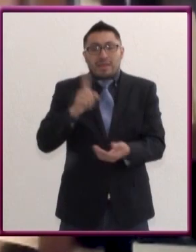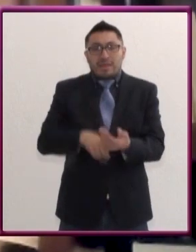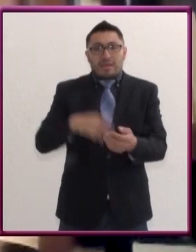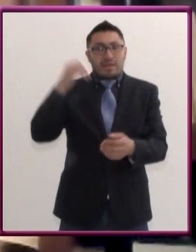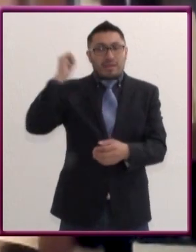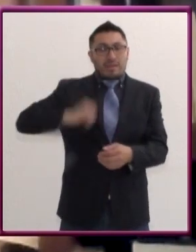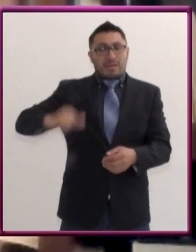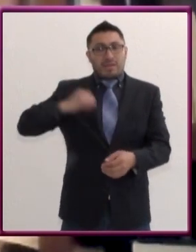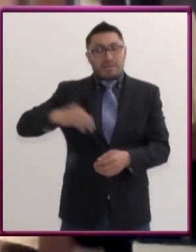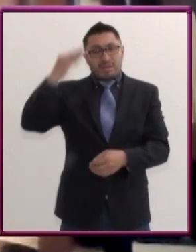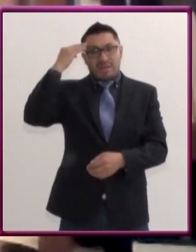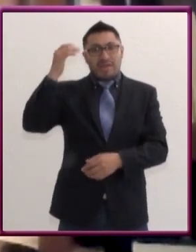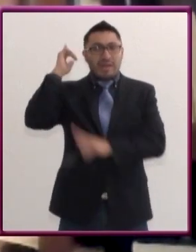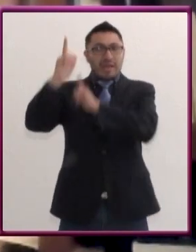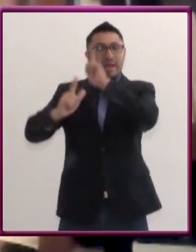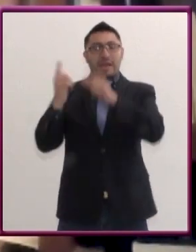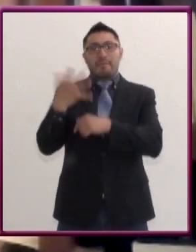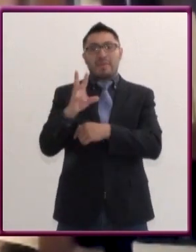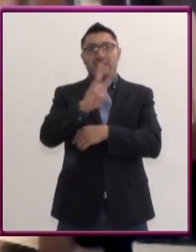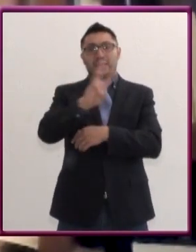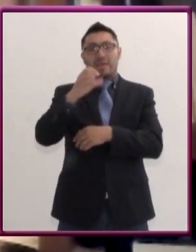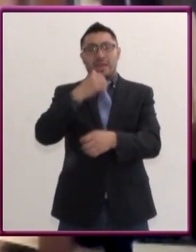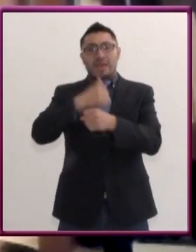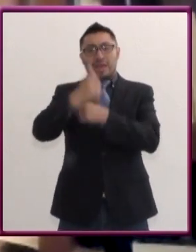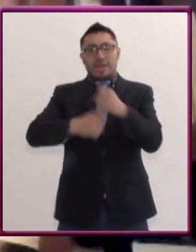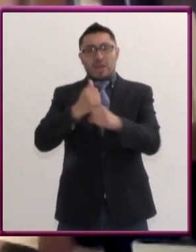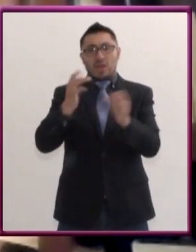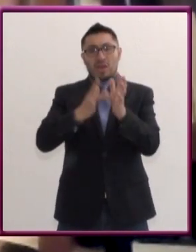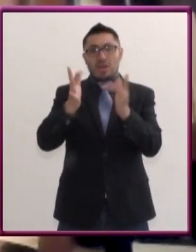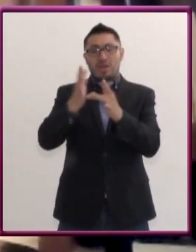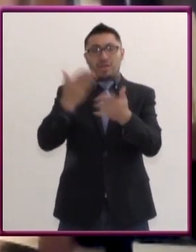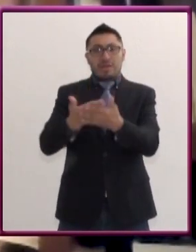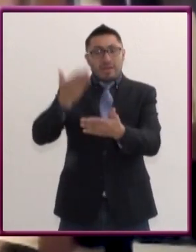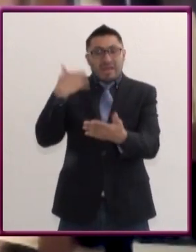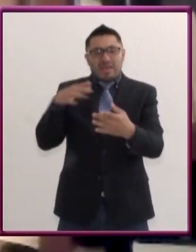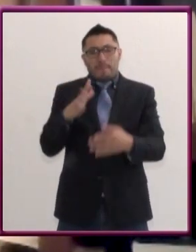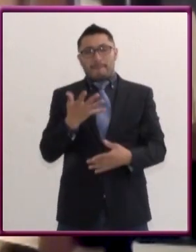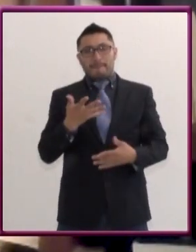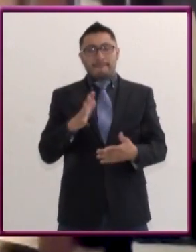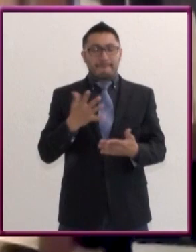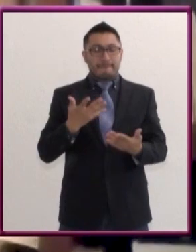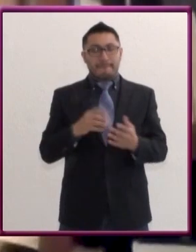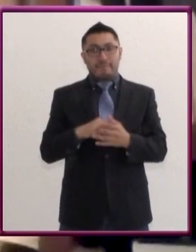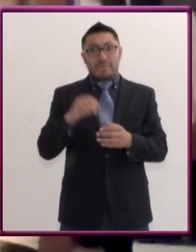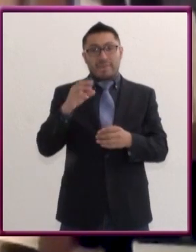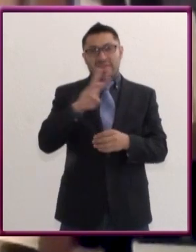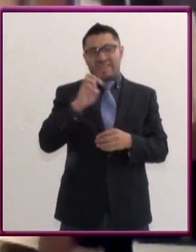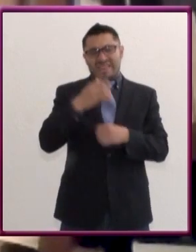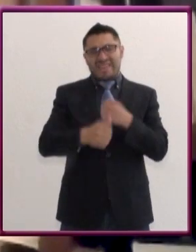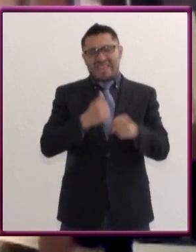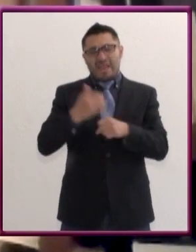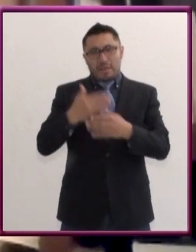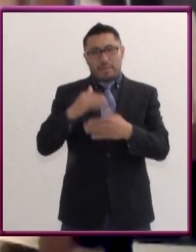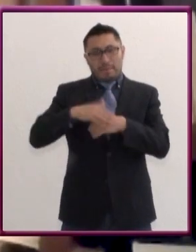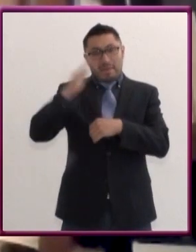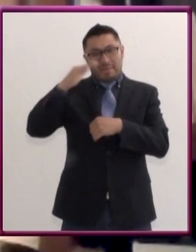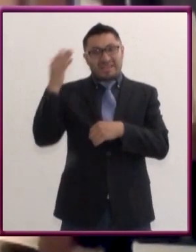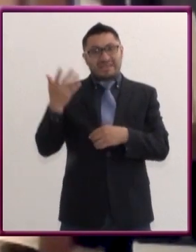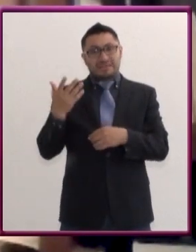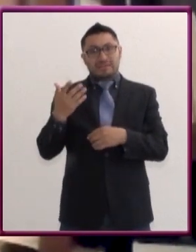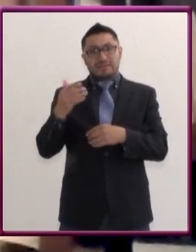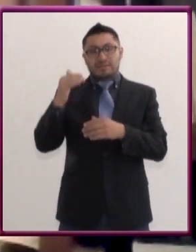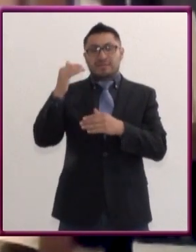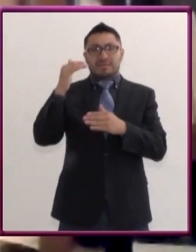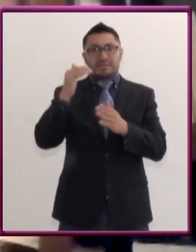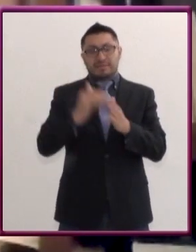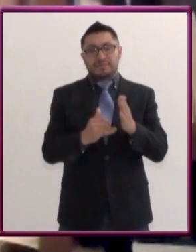la época griega, unos 300 años antes de Cristo, un poco más de 300 años y un poco